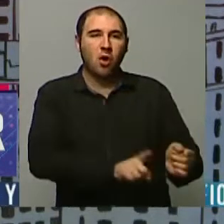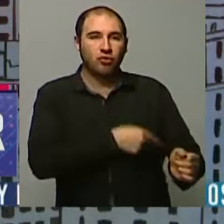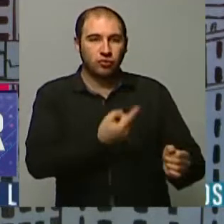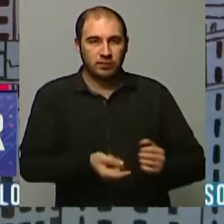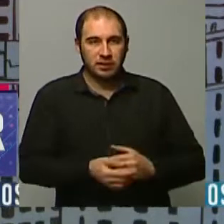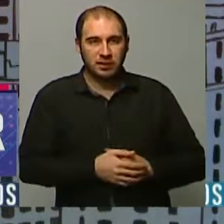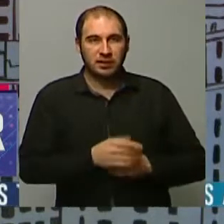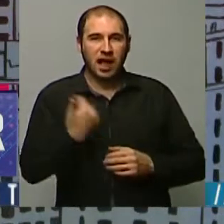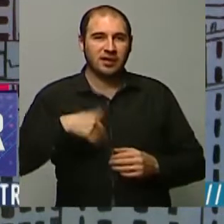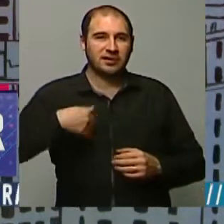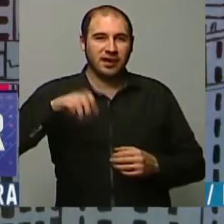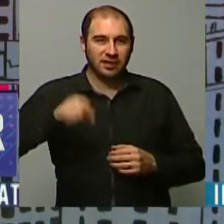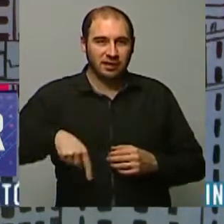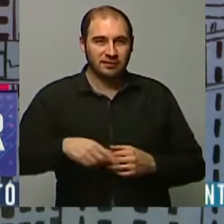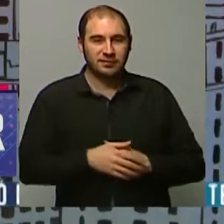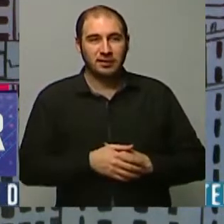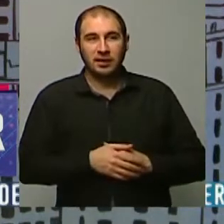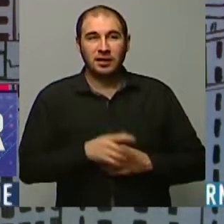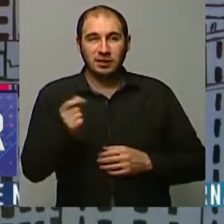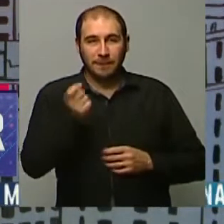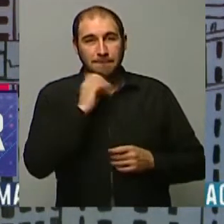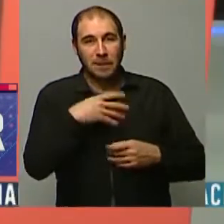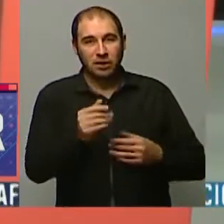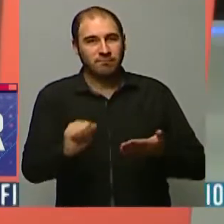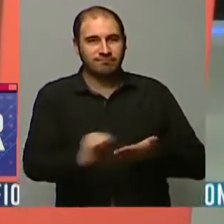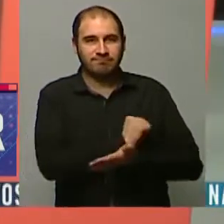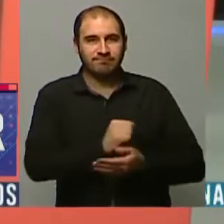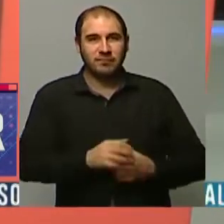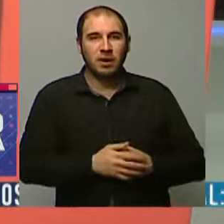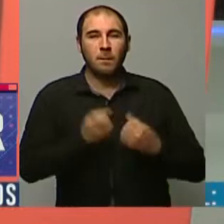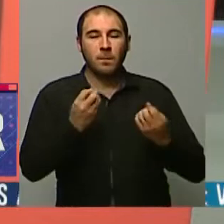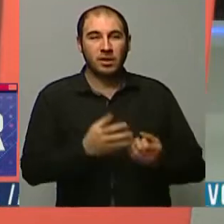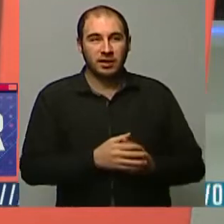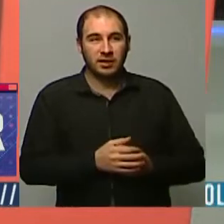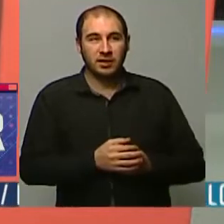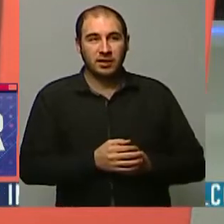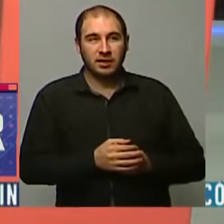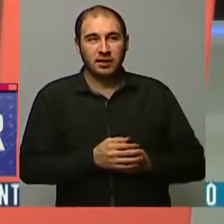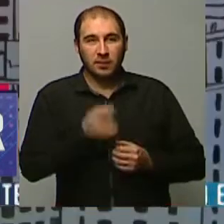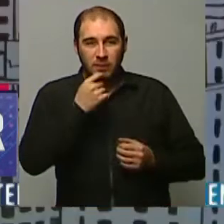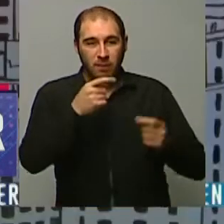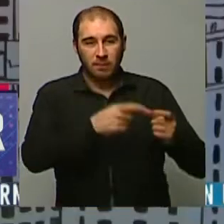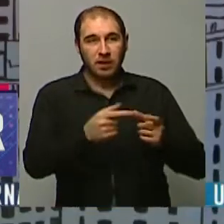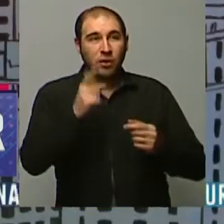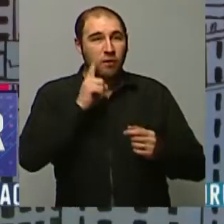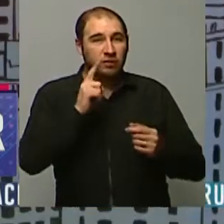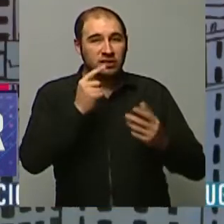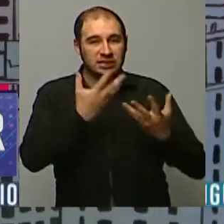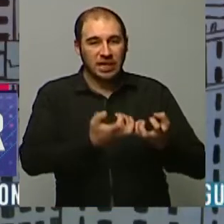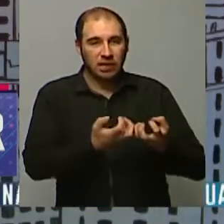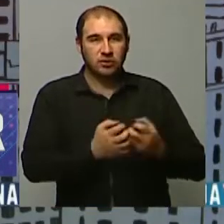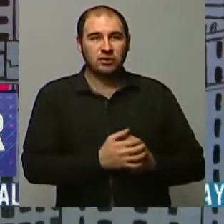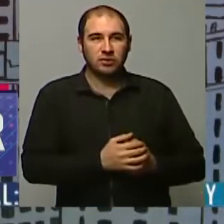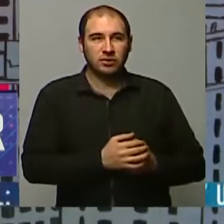Sí. Muy argentina. Que sería bueno comenzar a desterrar, porque se pueden hacer platitos con frutos secos,